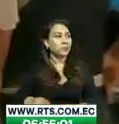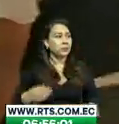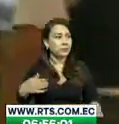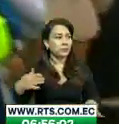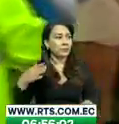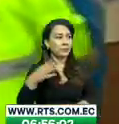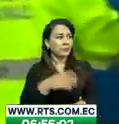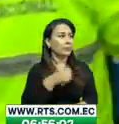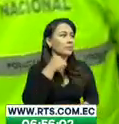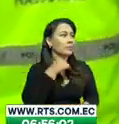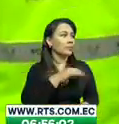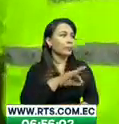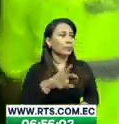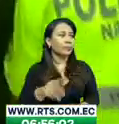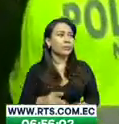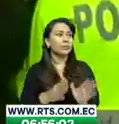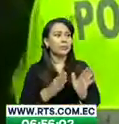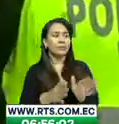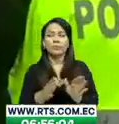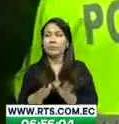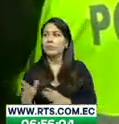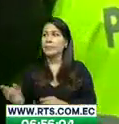Conversamos inmediatamente con los pasajeros.